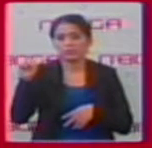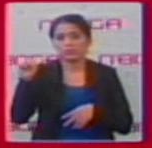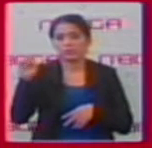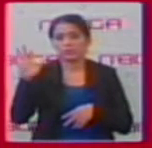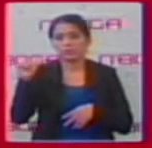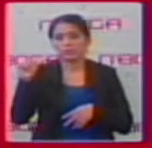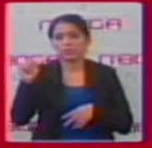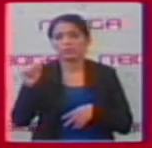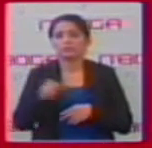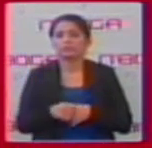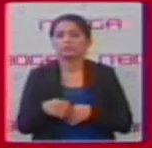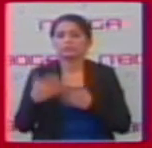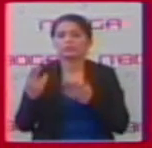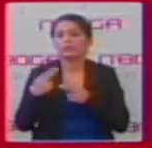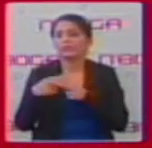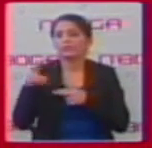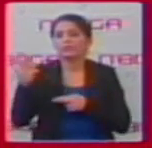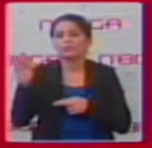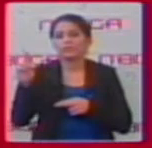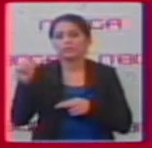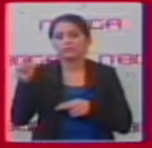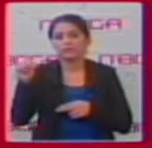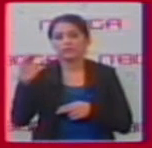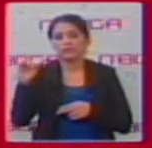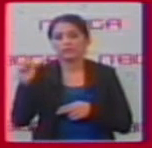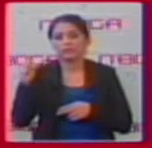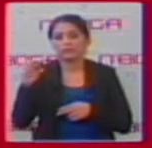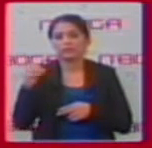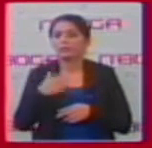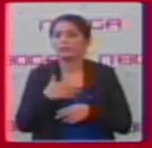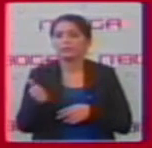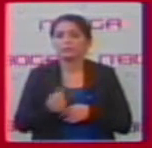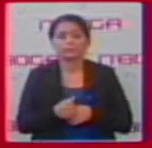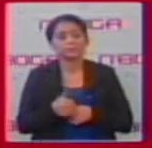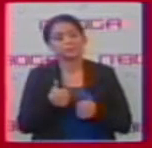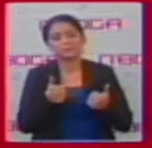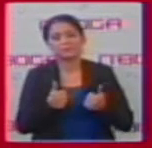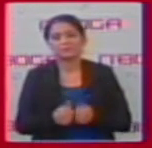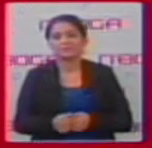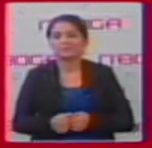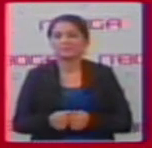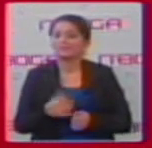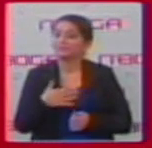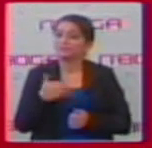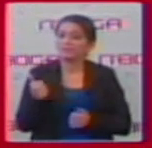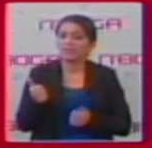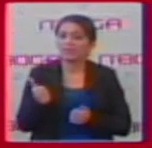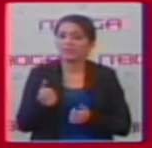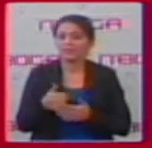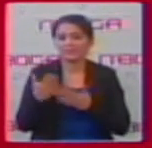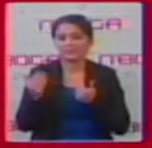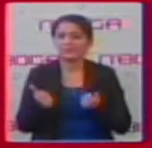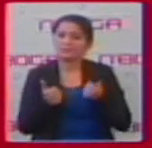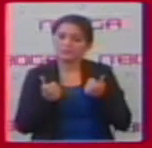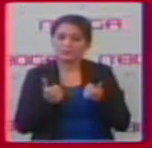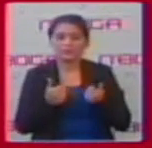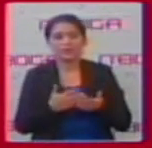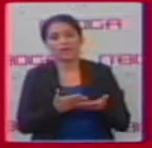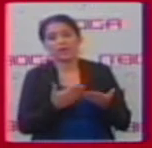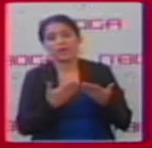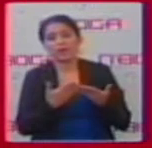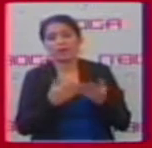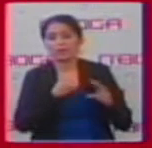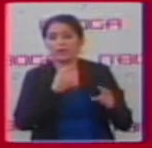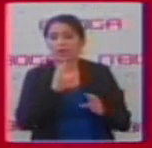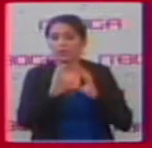¿Cómo está, Francisco? María Antonieta y amigos de En Boga, ¿qué tal? Un gusto estar contigo y con todos ustedes. Gracias de verdad por aceptar esta invitación, pues